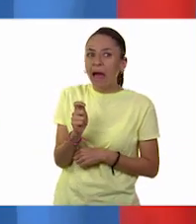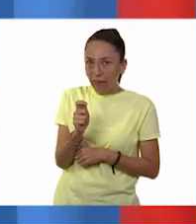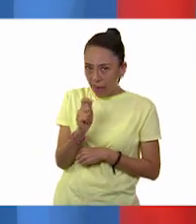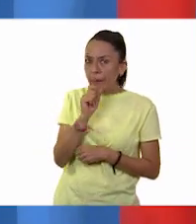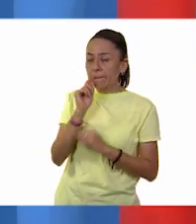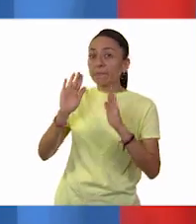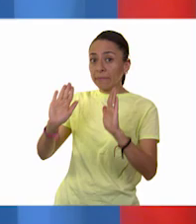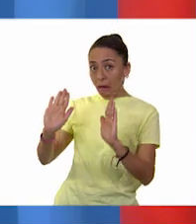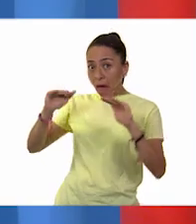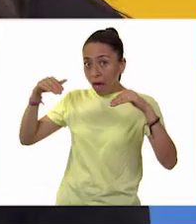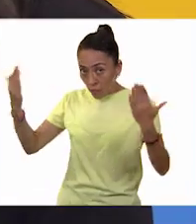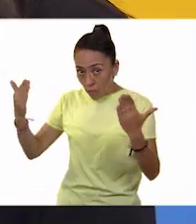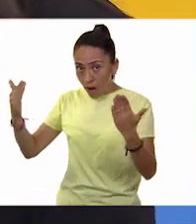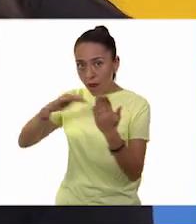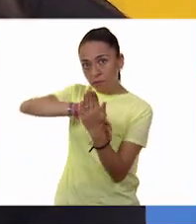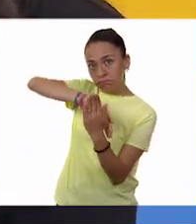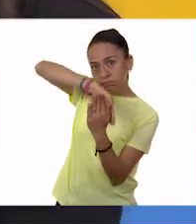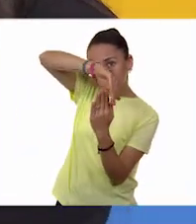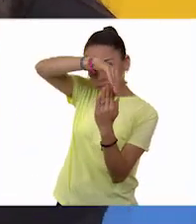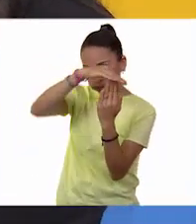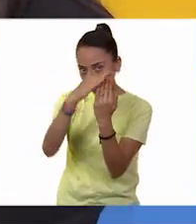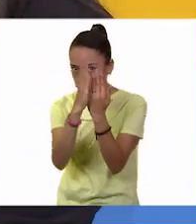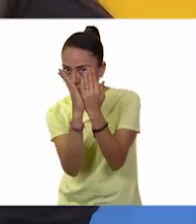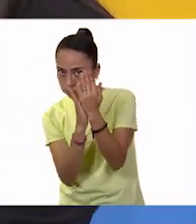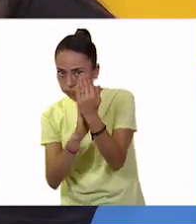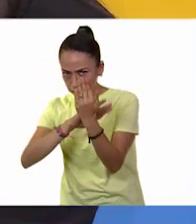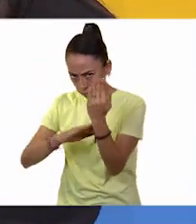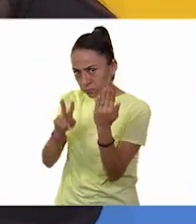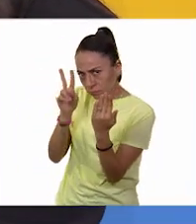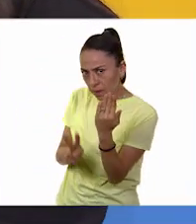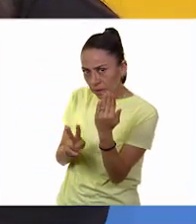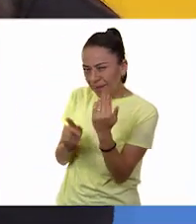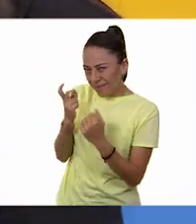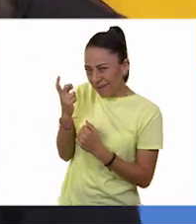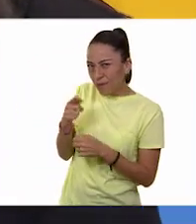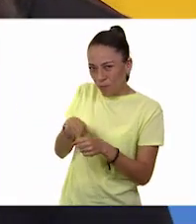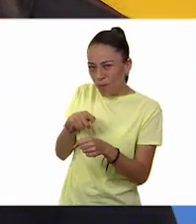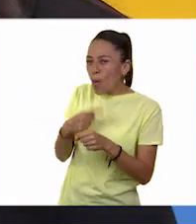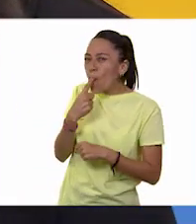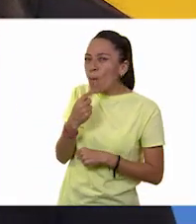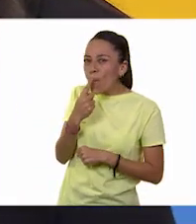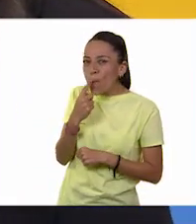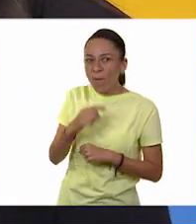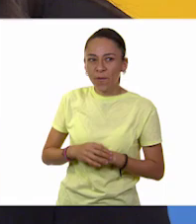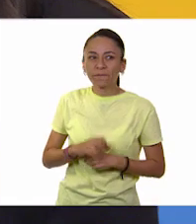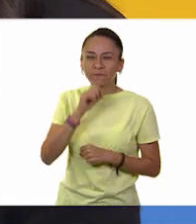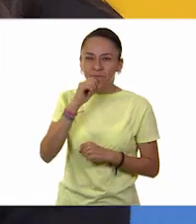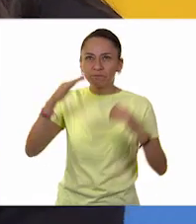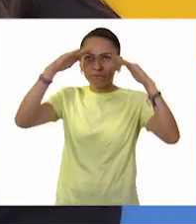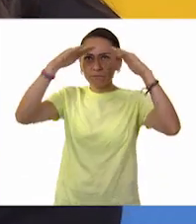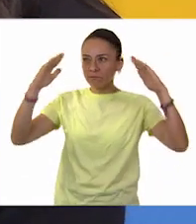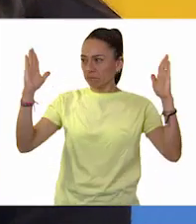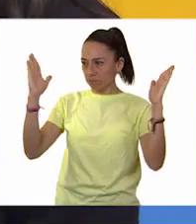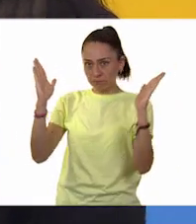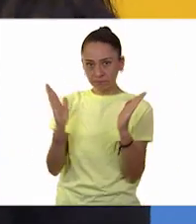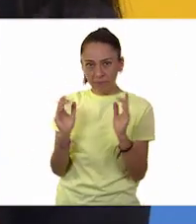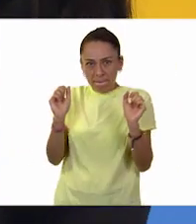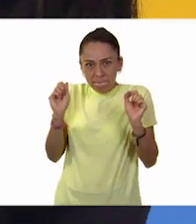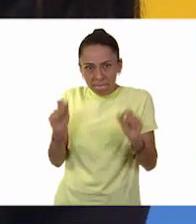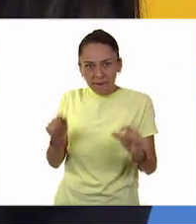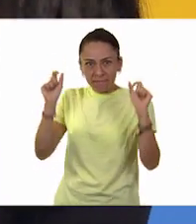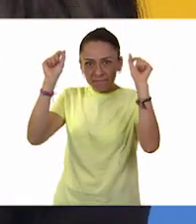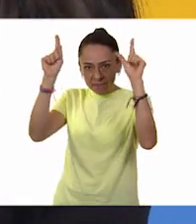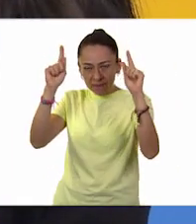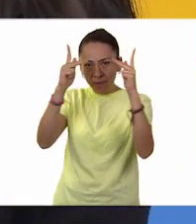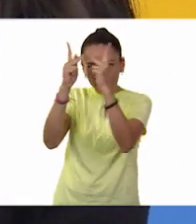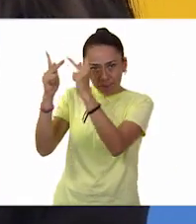Esto es el perímetro. Y como sus lados son iguales, entonces podemos multiplicar, por ejemplo, aquí nos está diciendo